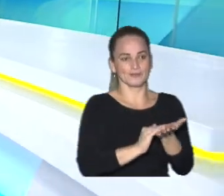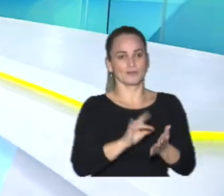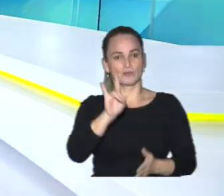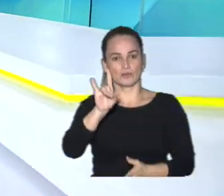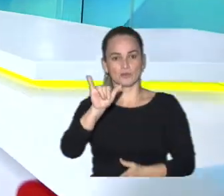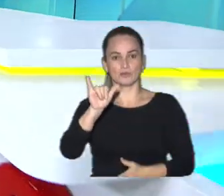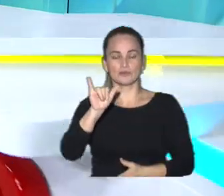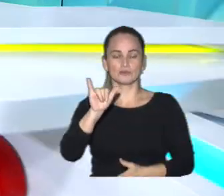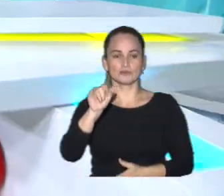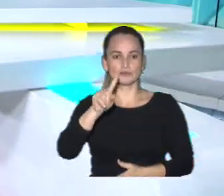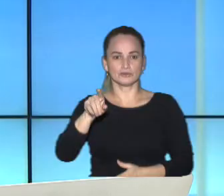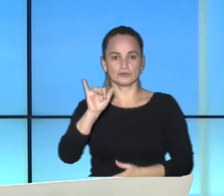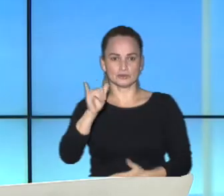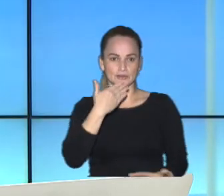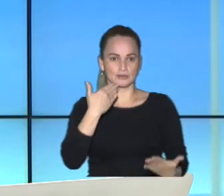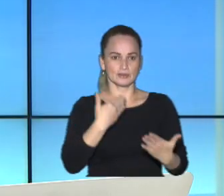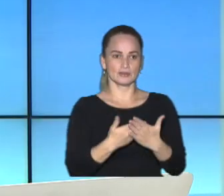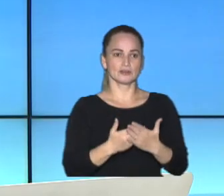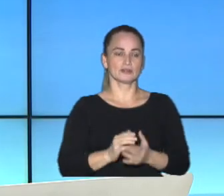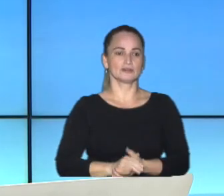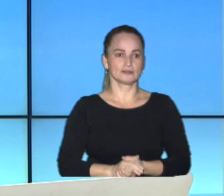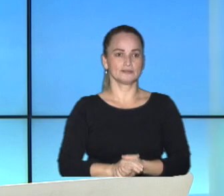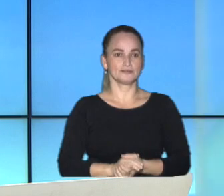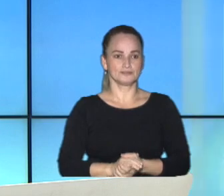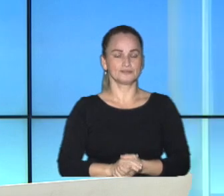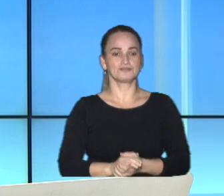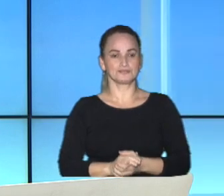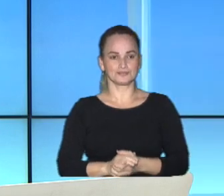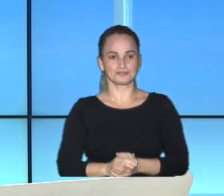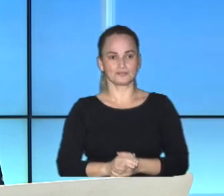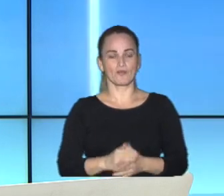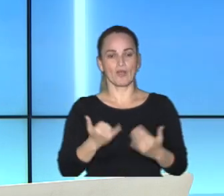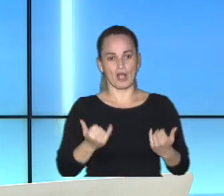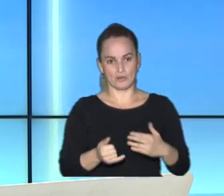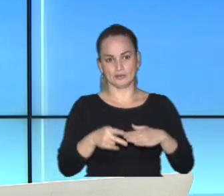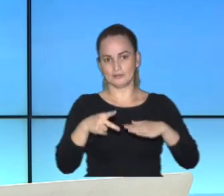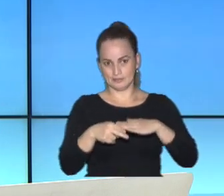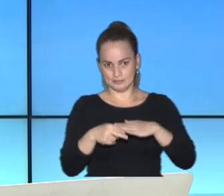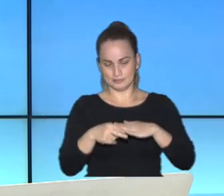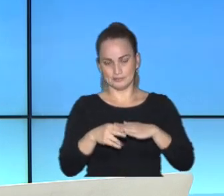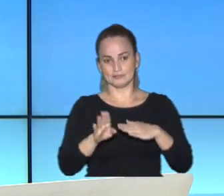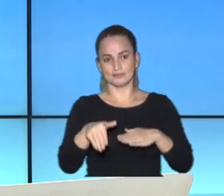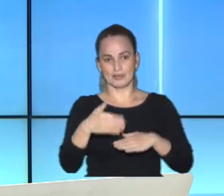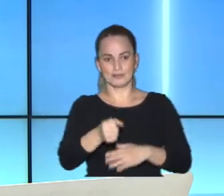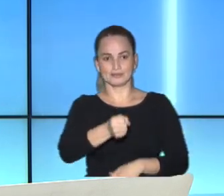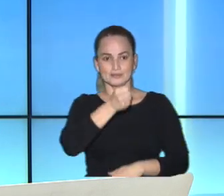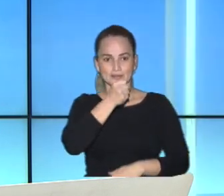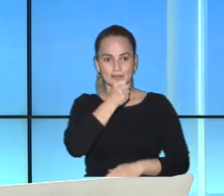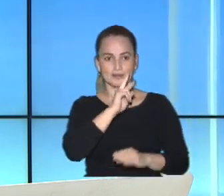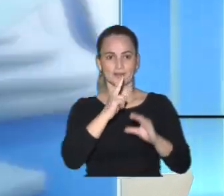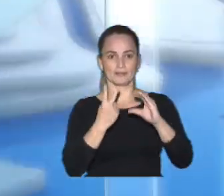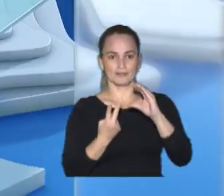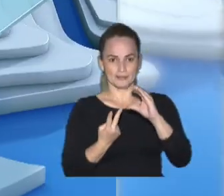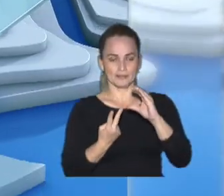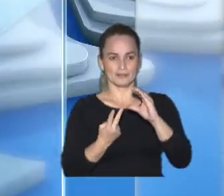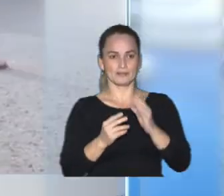CMI. Feliz tarde. Yusi, muchas gracias. Es momento de hacer una pequeña pausa y cuando volvamos a Noticentro 1